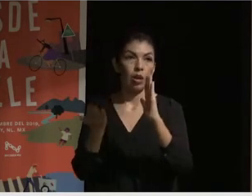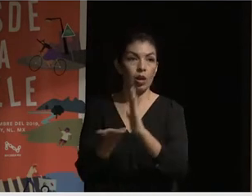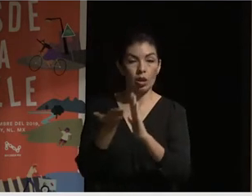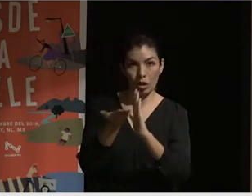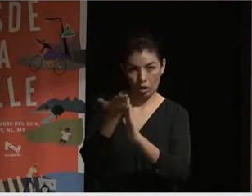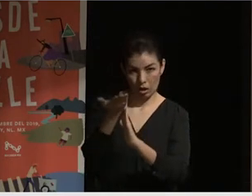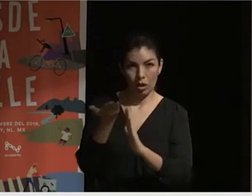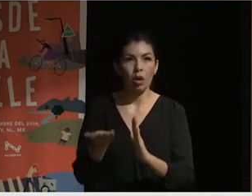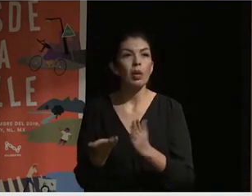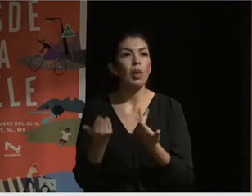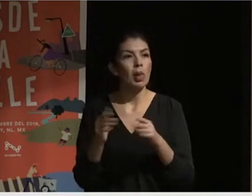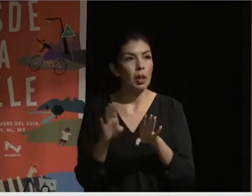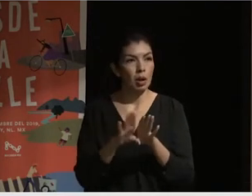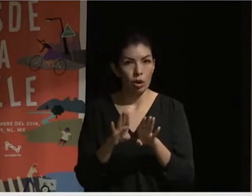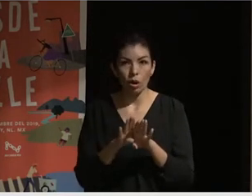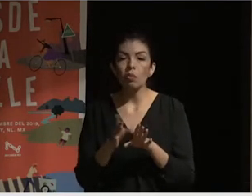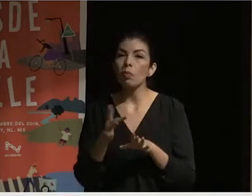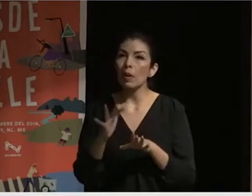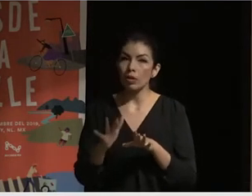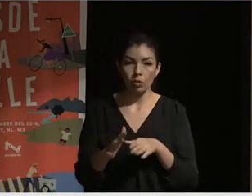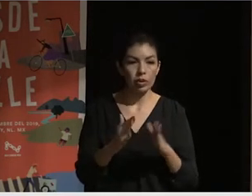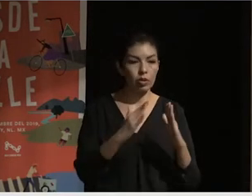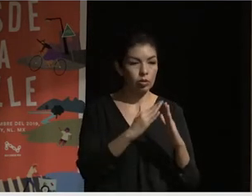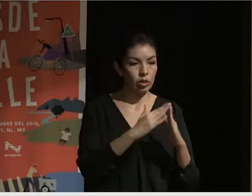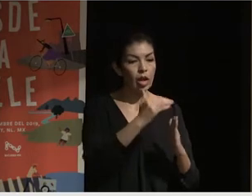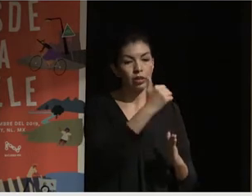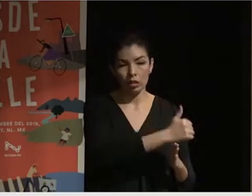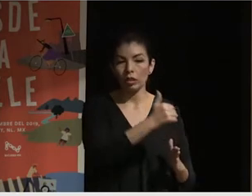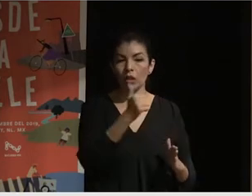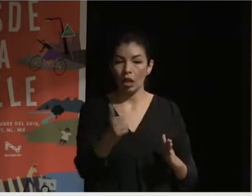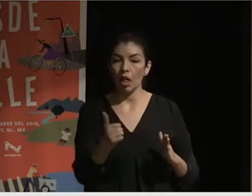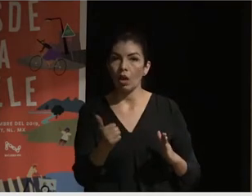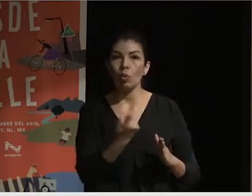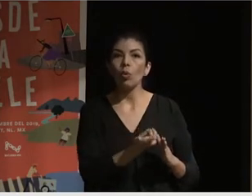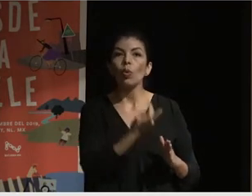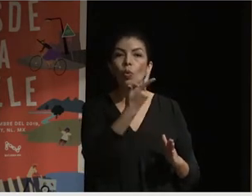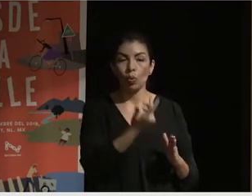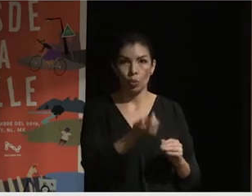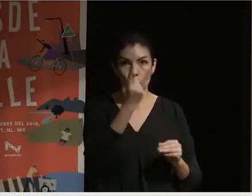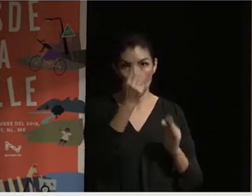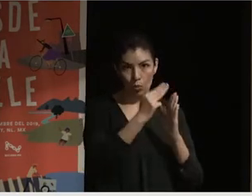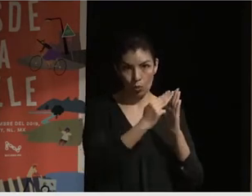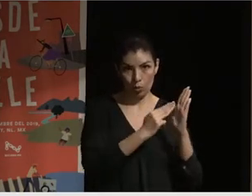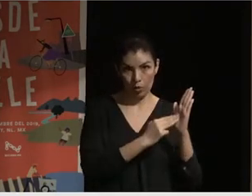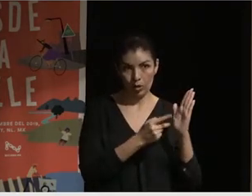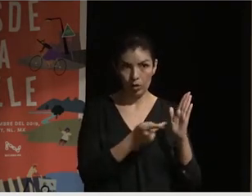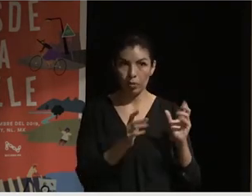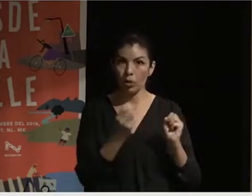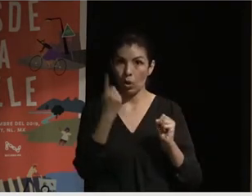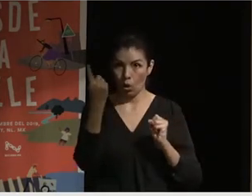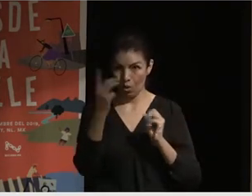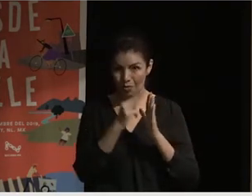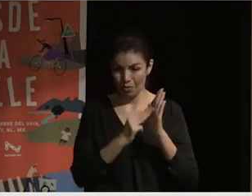de 1 millón, 1.5 millones a lo mucho. Y después sale esto y bueno, vamos a darle,